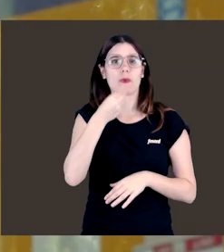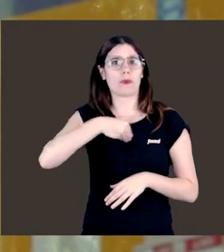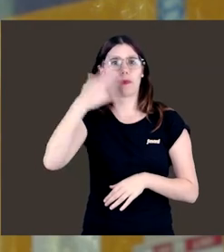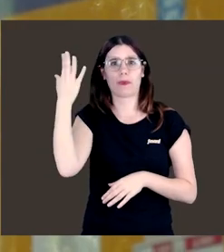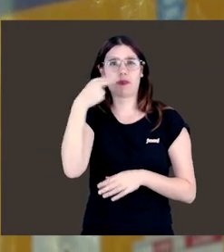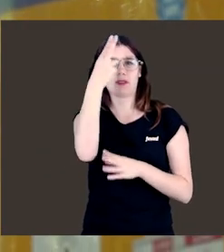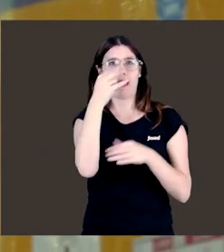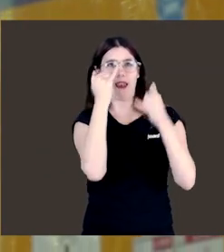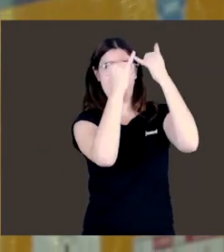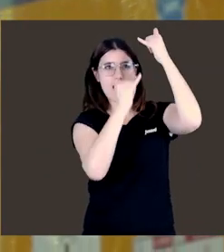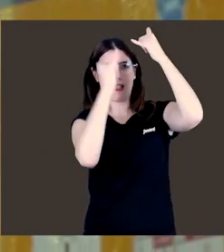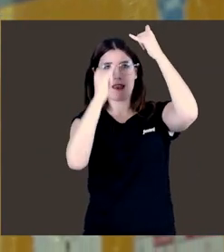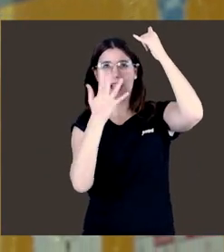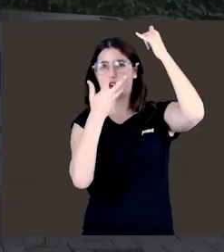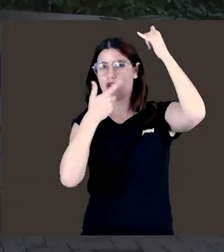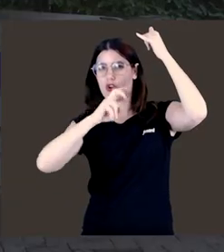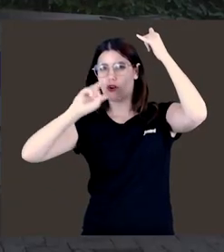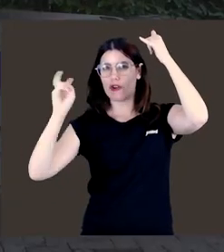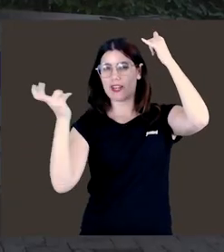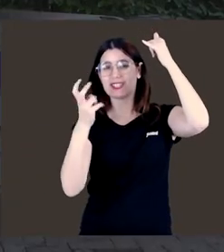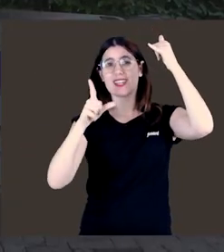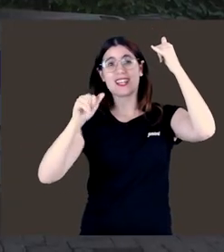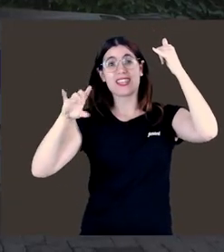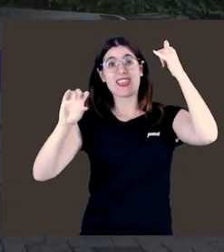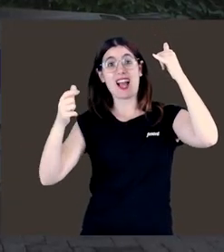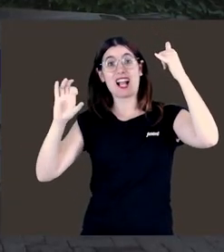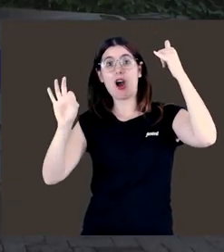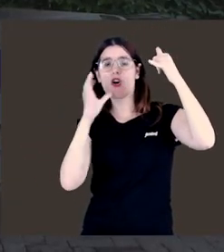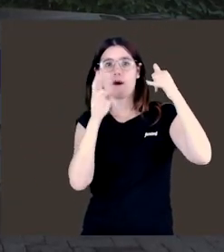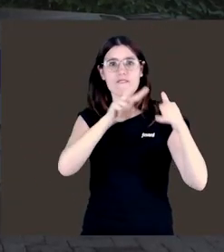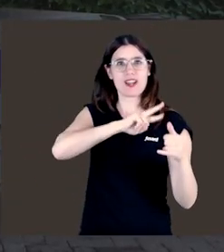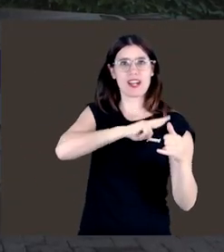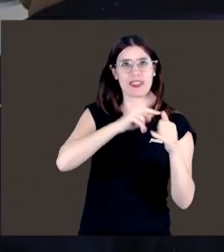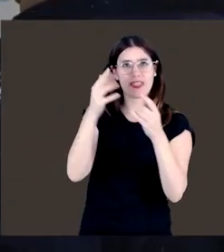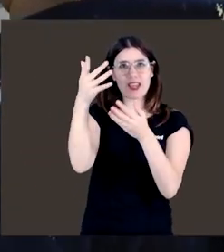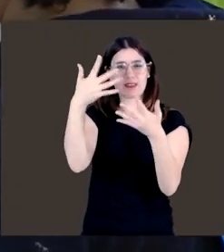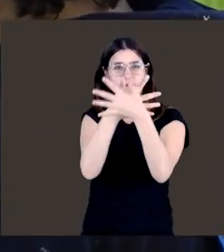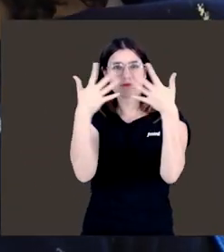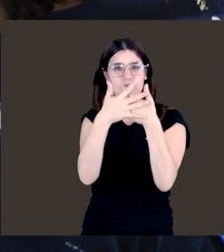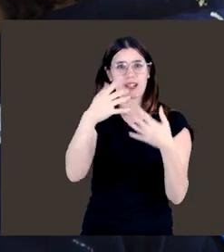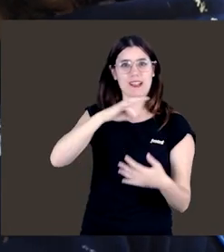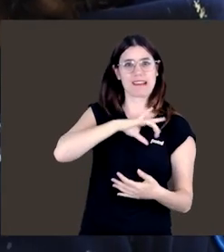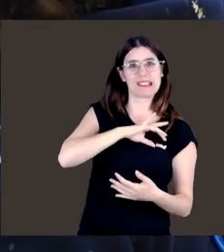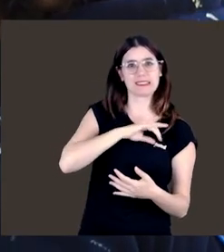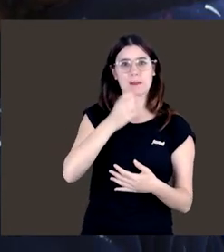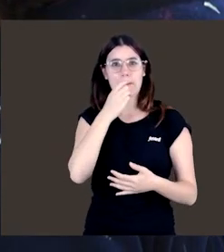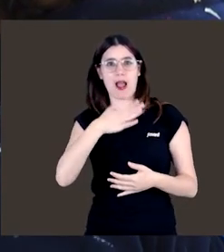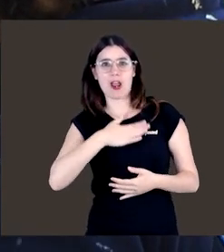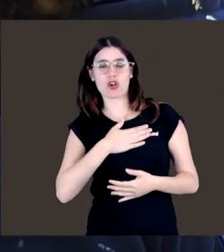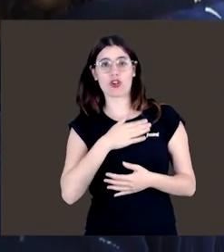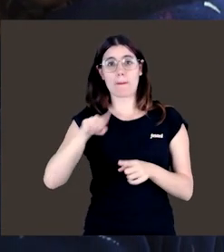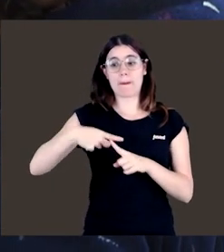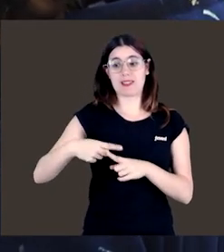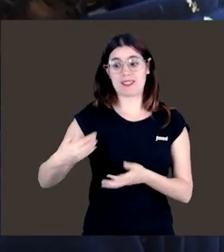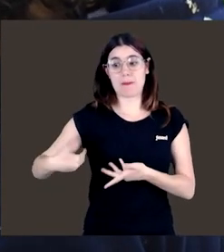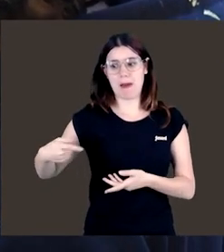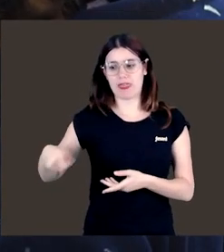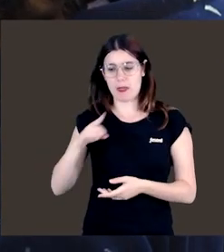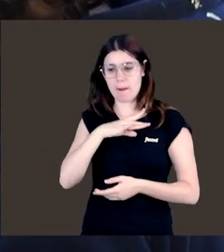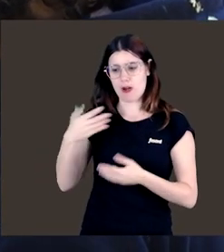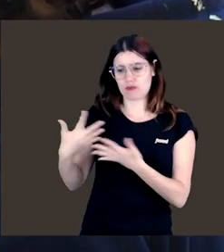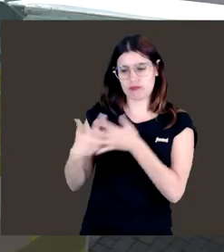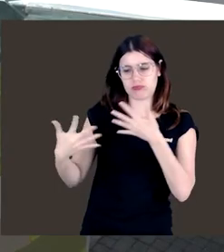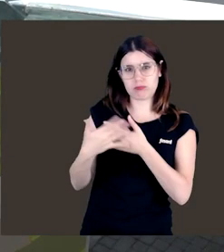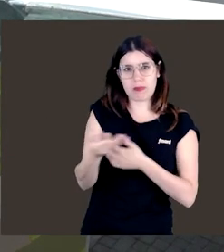con un dominio absoluto de la línea y un cromatismo en el que Lidia Cao combina el verde de ese entorno con los tonos grises y marrones de Goodall y del chimpancé que le